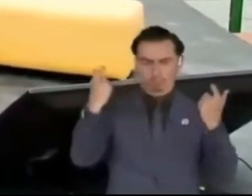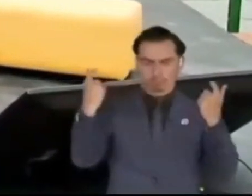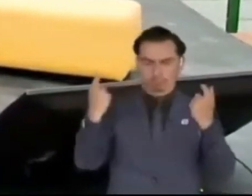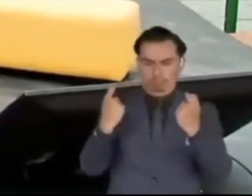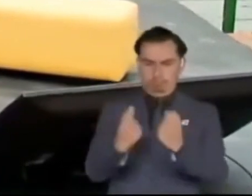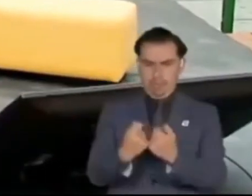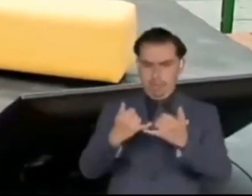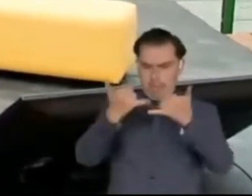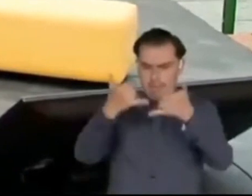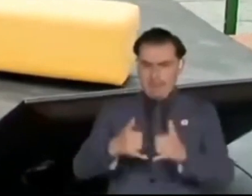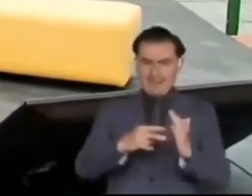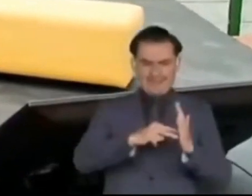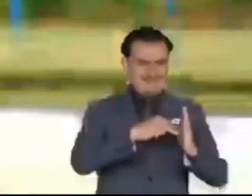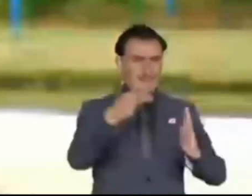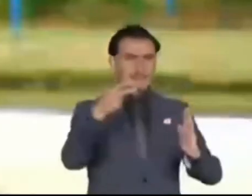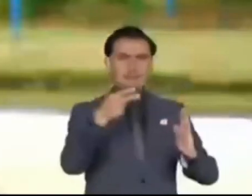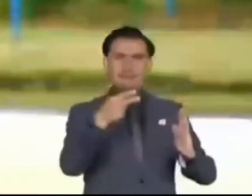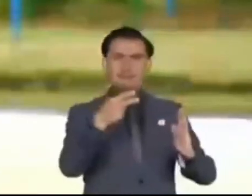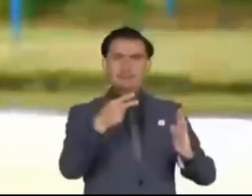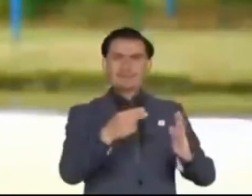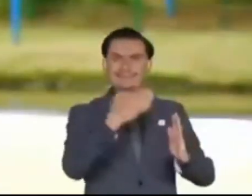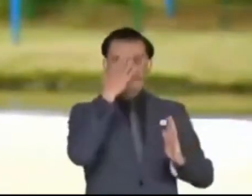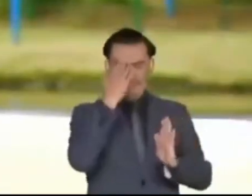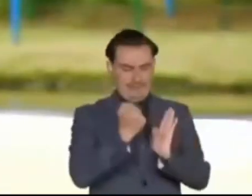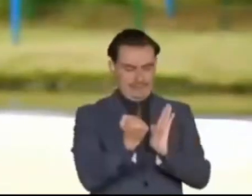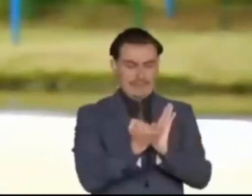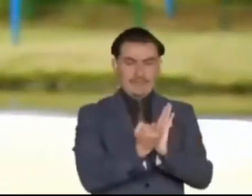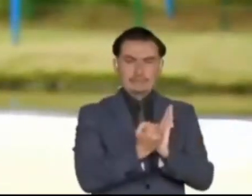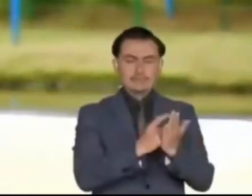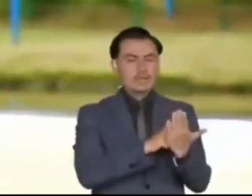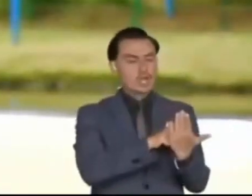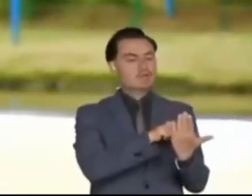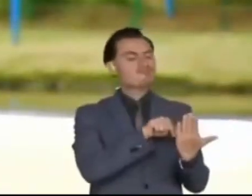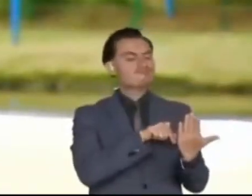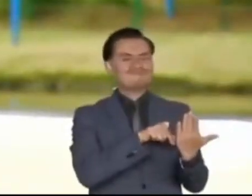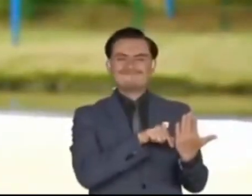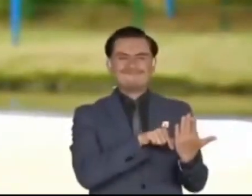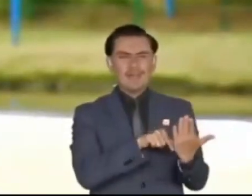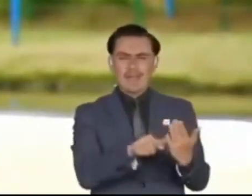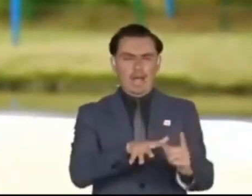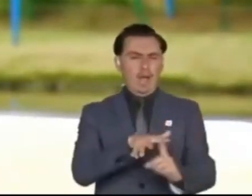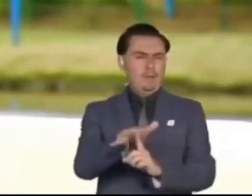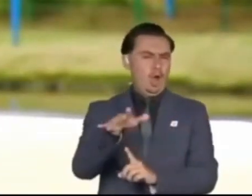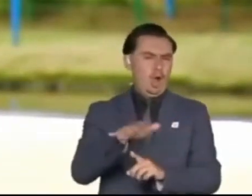concluido que técnicamente la licencia no es favorable.